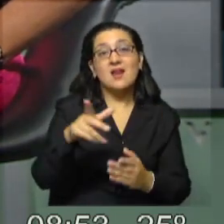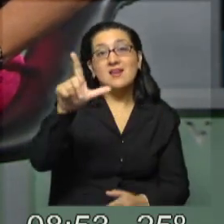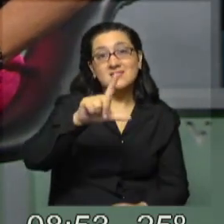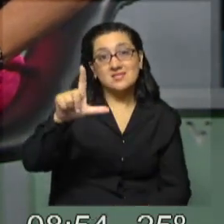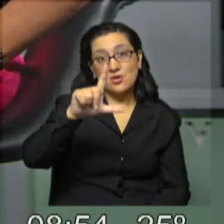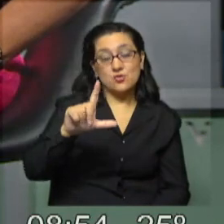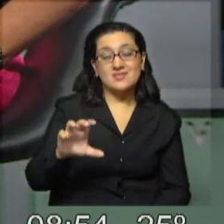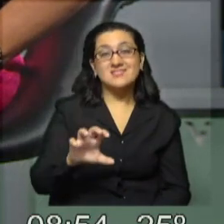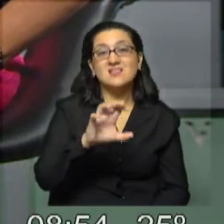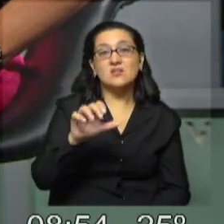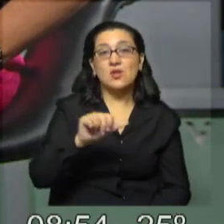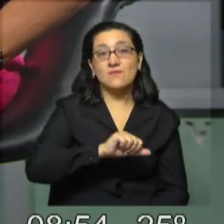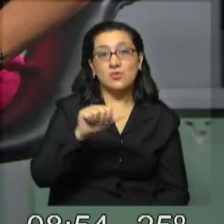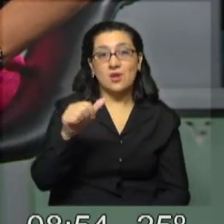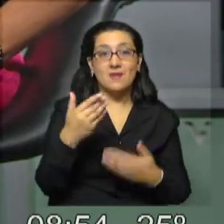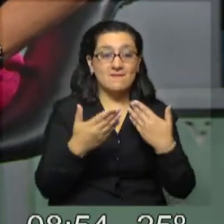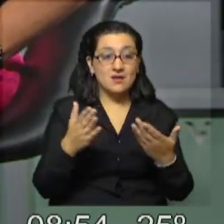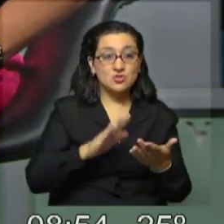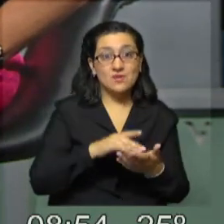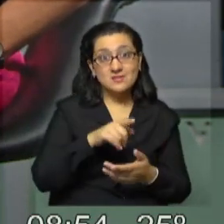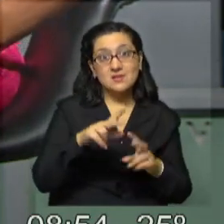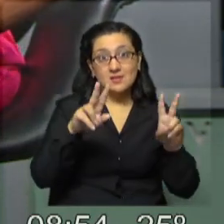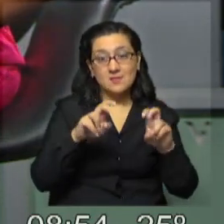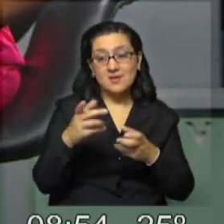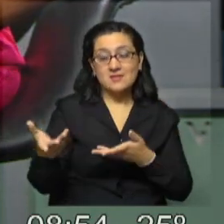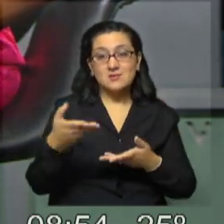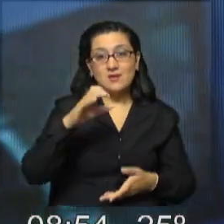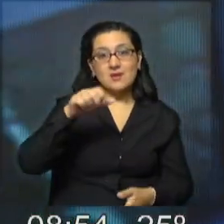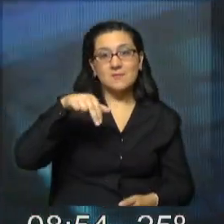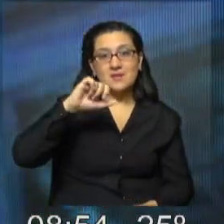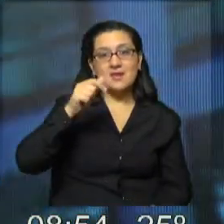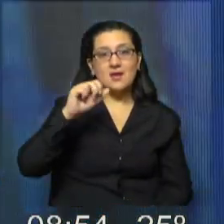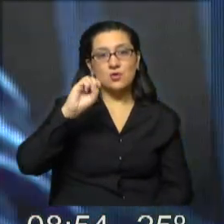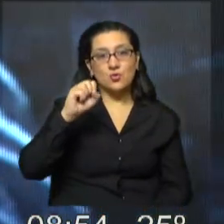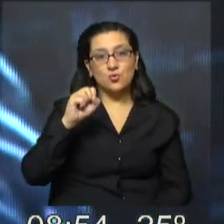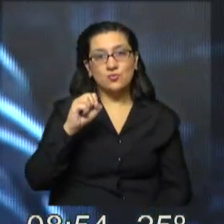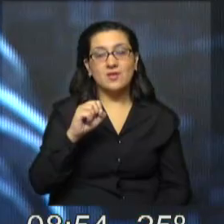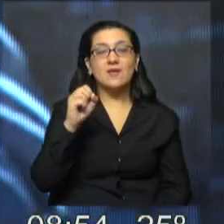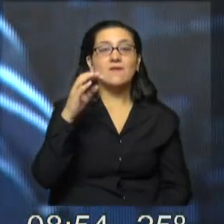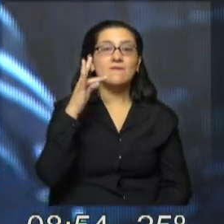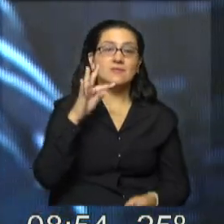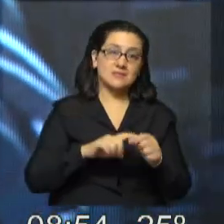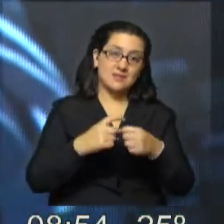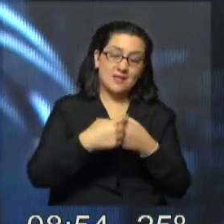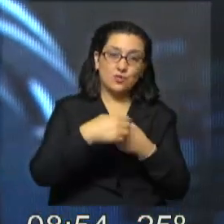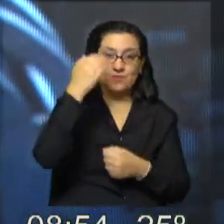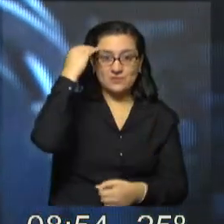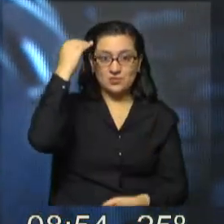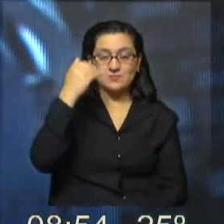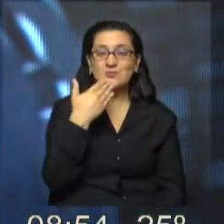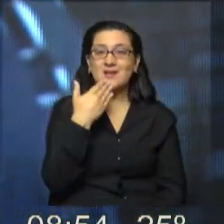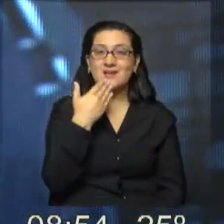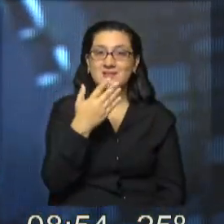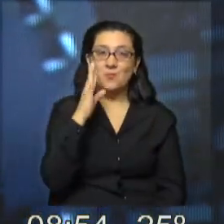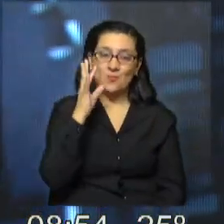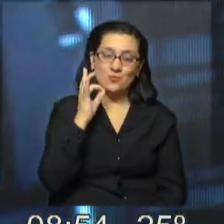hablar de este y otros asuntos, estamos recibiendo a Emiliano Mandacen, de FENAPES. ¿Cómo le va? ¿Cómo anda? Buen día, bienvenido. Buenos días a ustedes, gracias por el espacio,